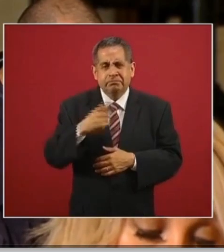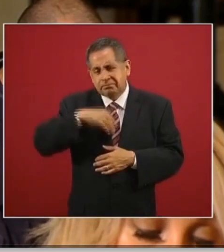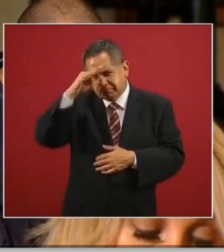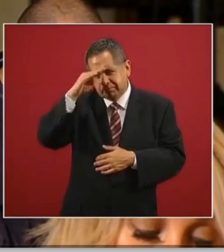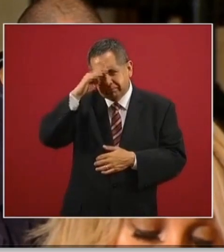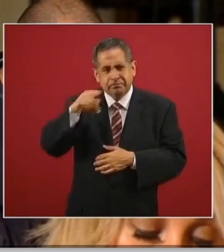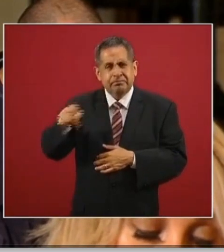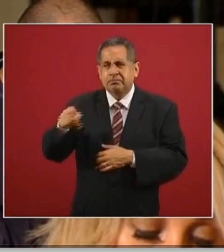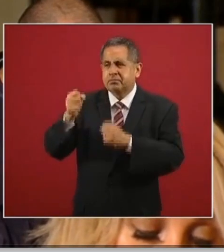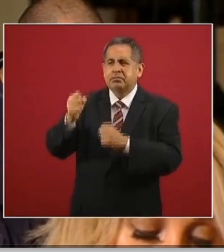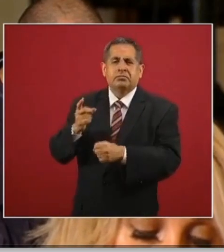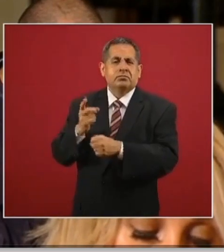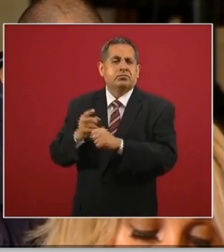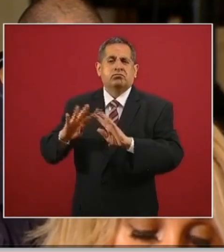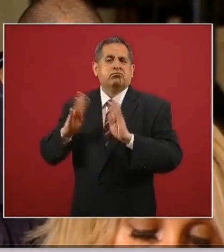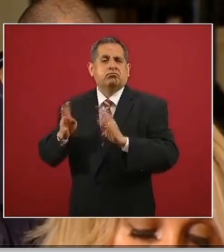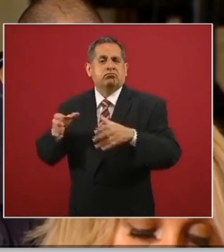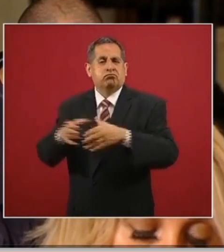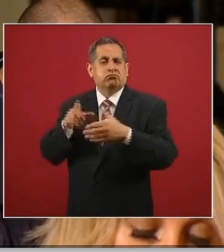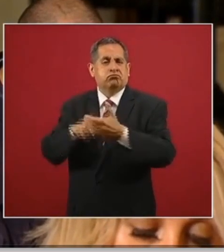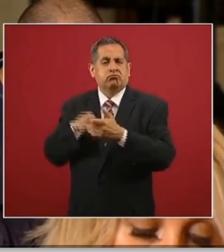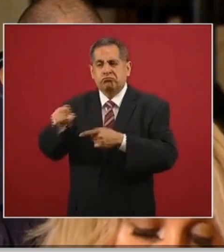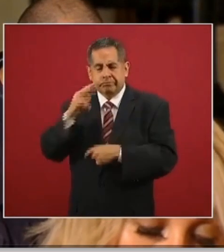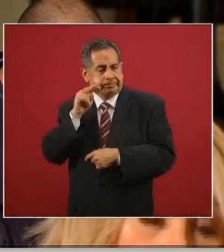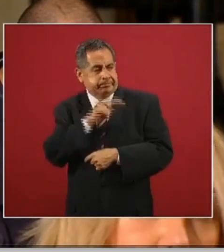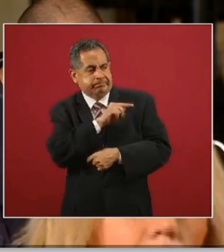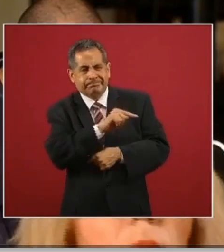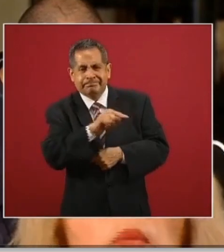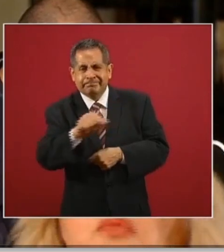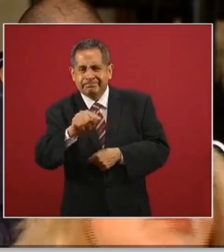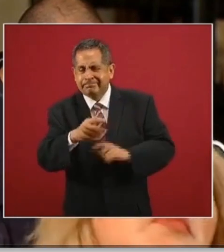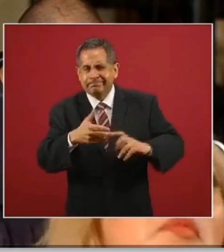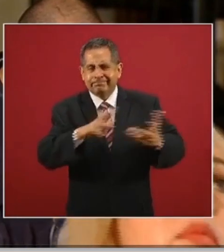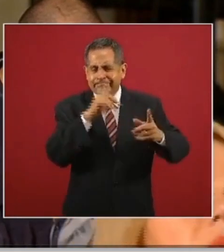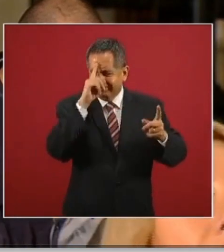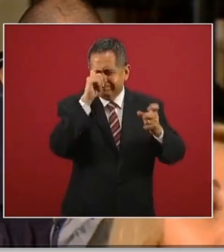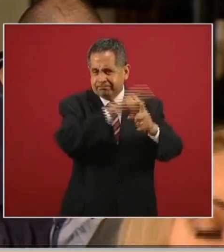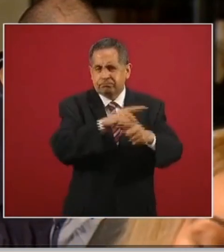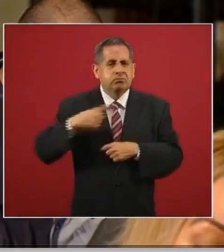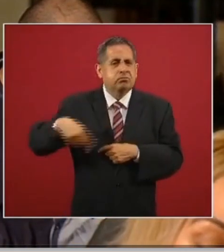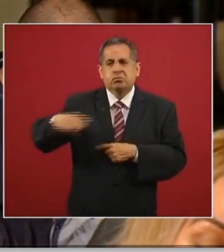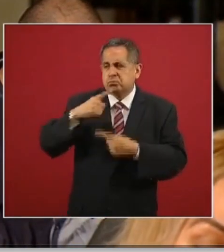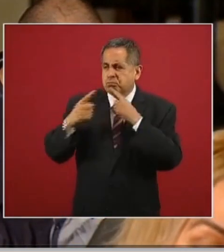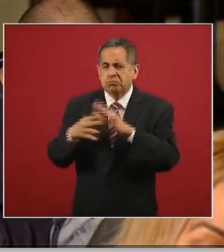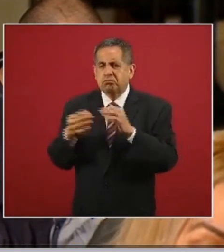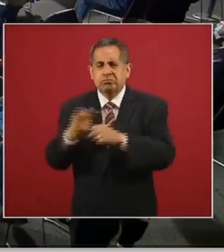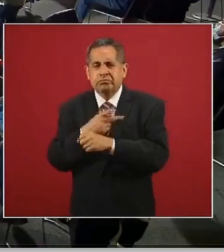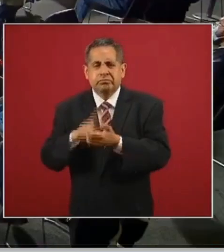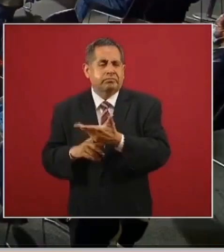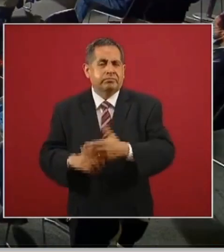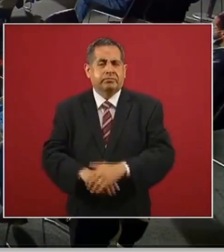se ha tratado en las mesas de seguridad pública frente a todo este escenario tan complejo que tenemos en el país?